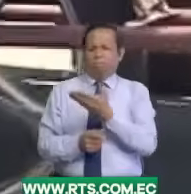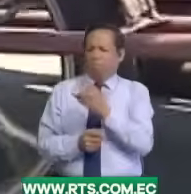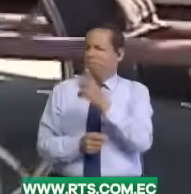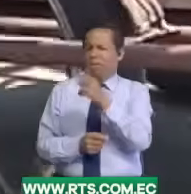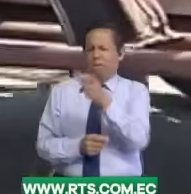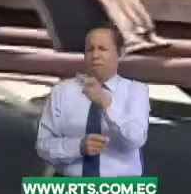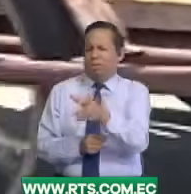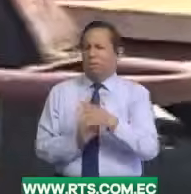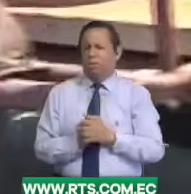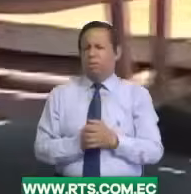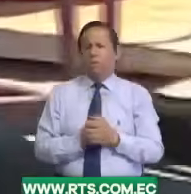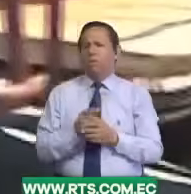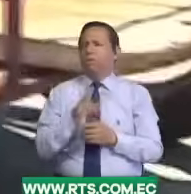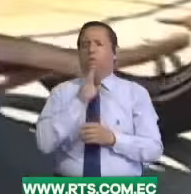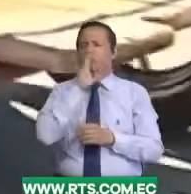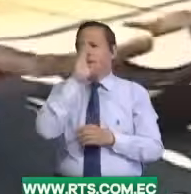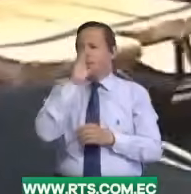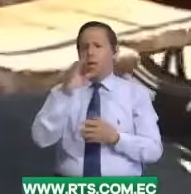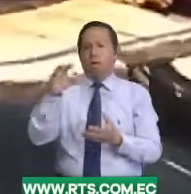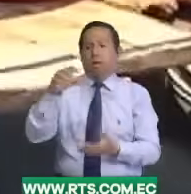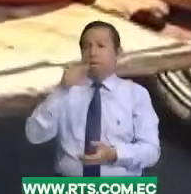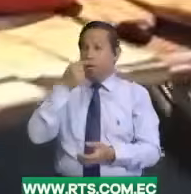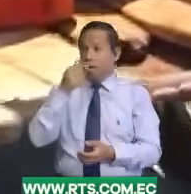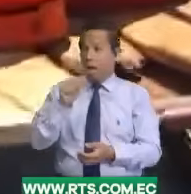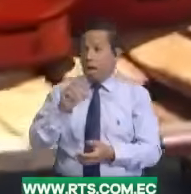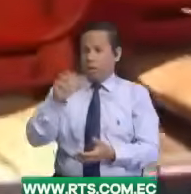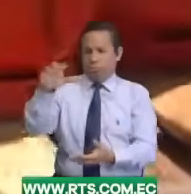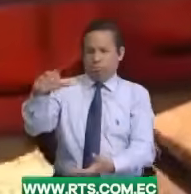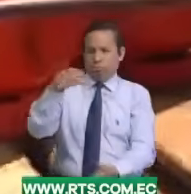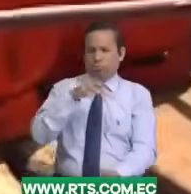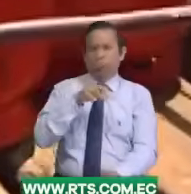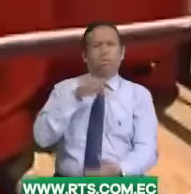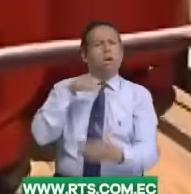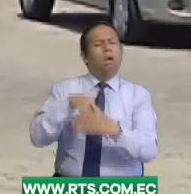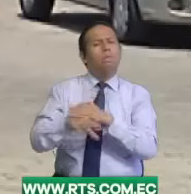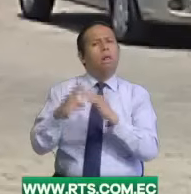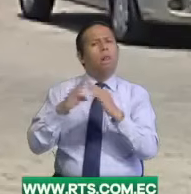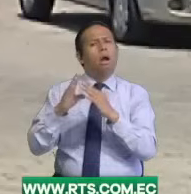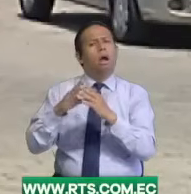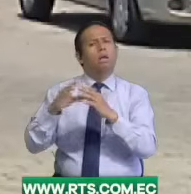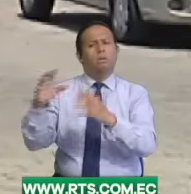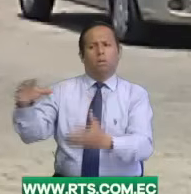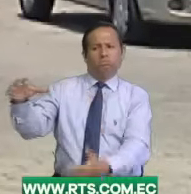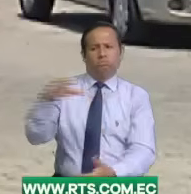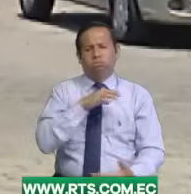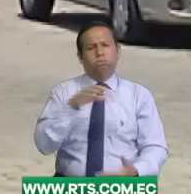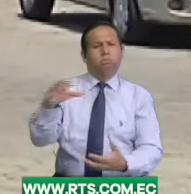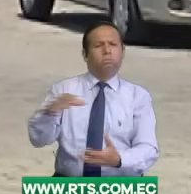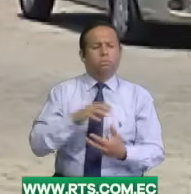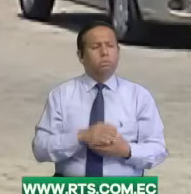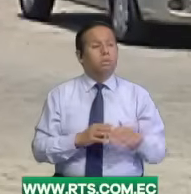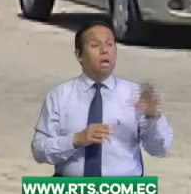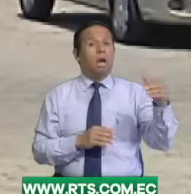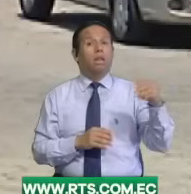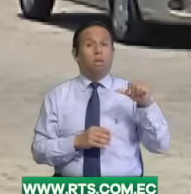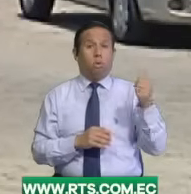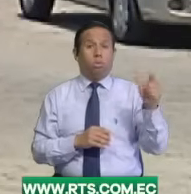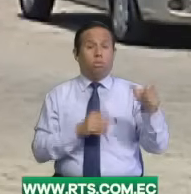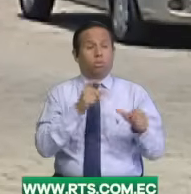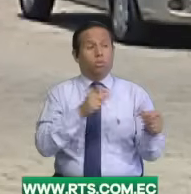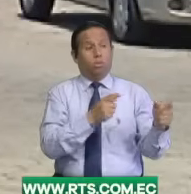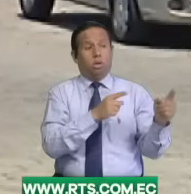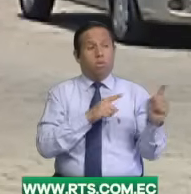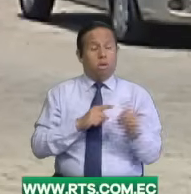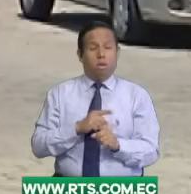tiene todo el barrio azotado con los robos de los cilindros de gas porque se mete a las casas a robar los cilindros también. Sí, han entrado otros y ya yo me he percatado y le he dicho a los